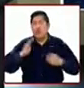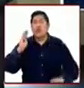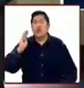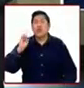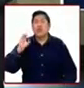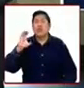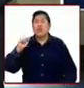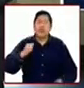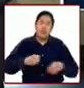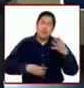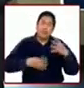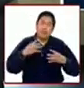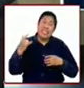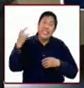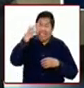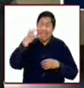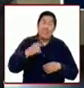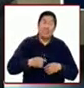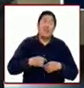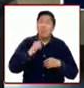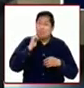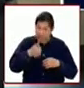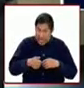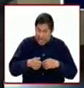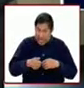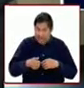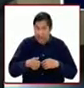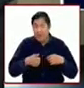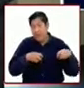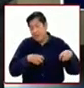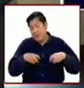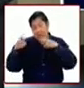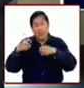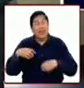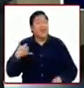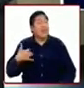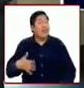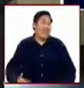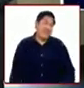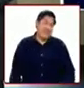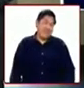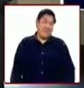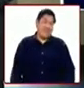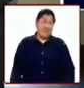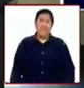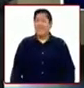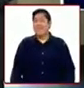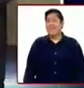Boca Juniors ante Always Ready. Sí, mañana el millonario visita la Bombonera.